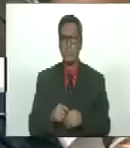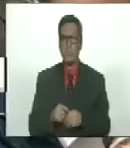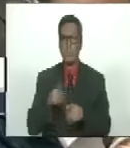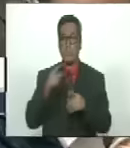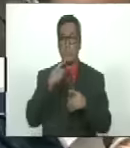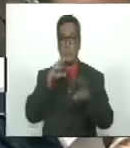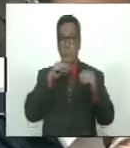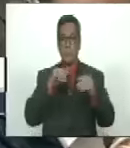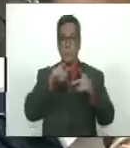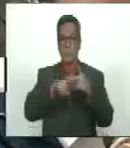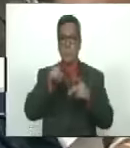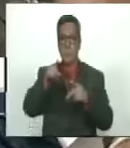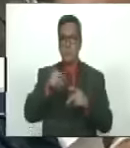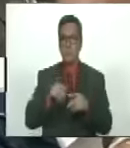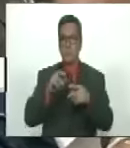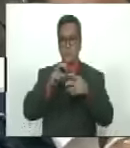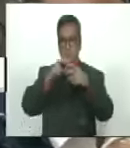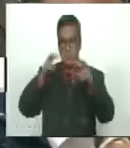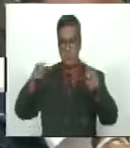en la exposición de motivos,